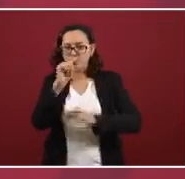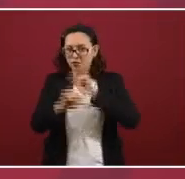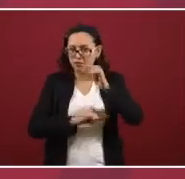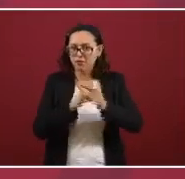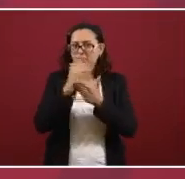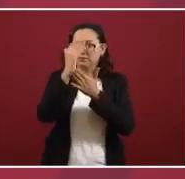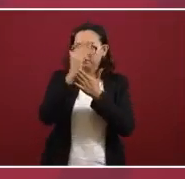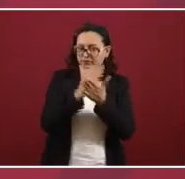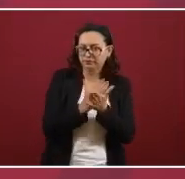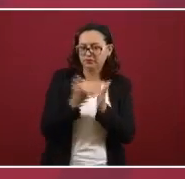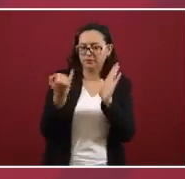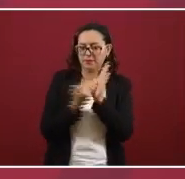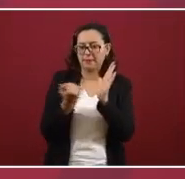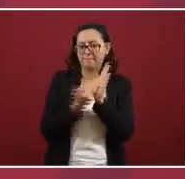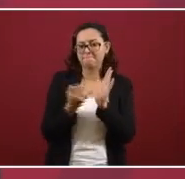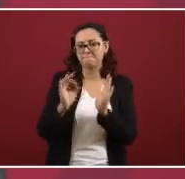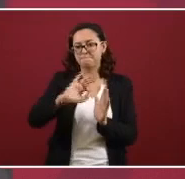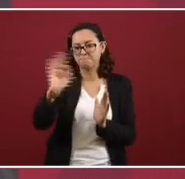en